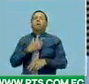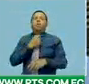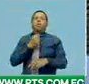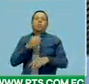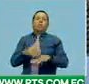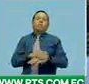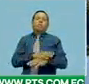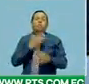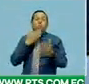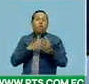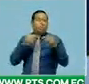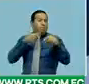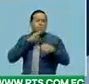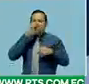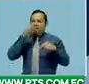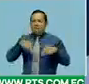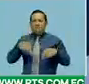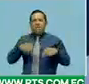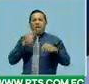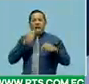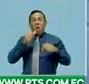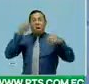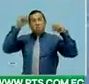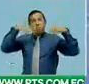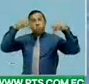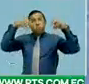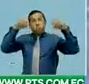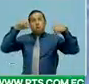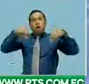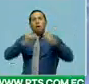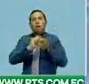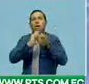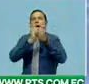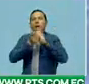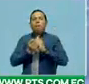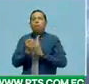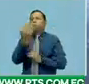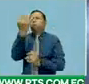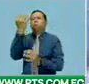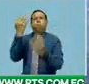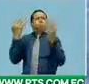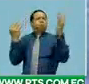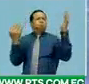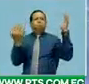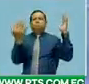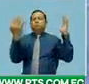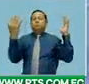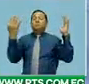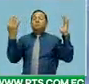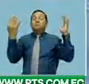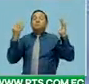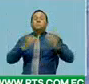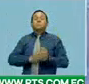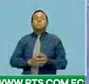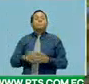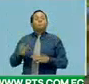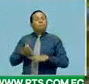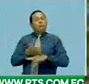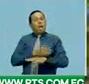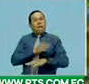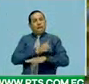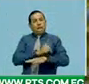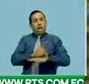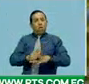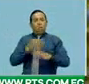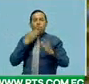la lluvia, nosotros decimos, ya mismo estamos con la maravilla. Uno de los concejales del cantón Daule sostiene que en la administración pasada presentó